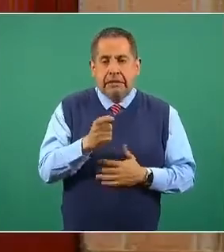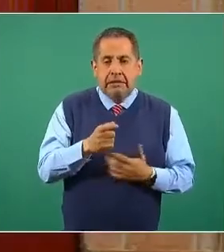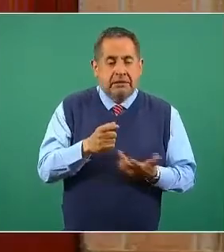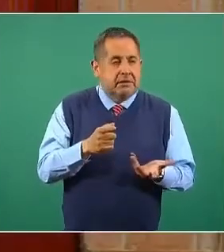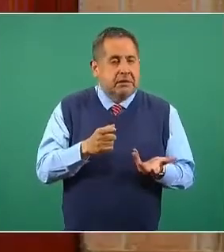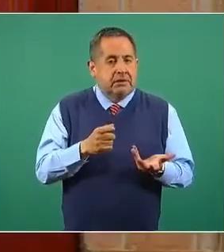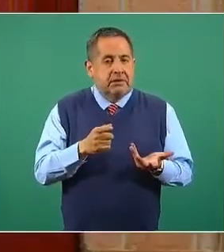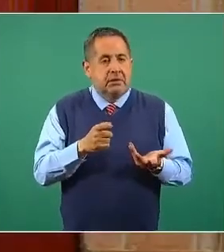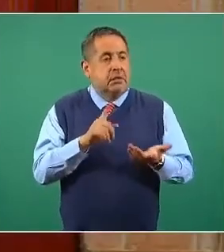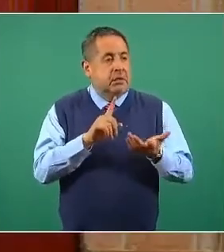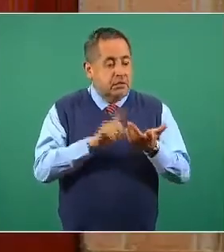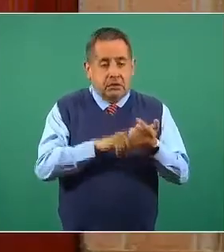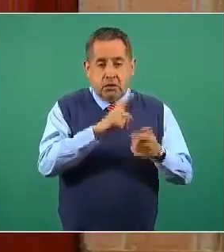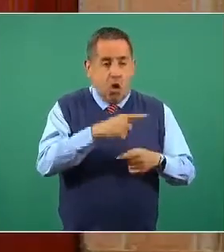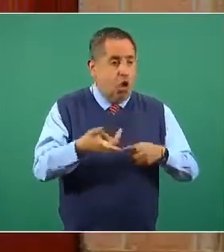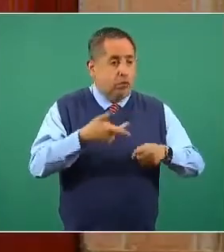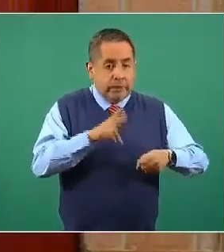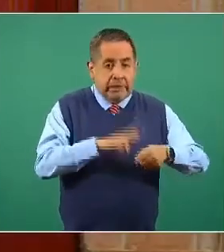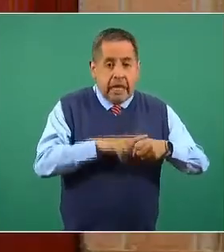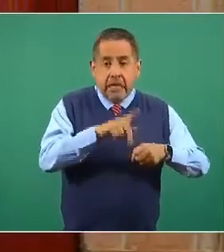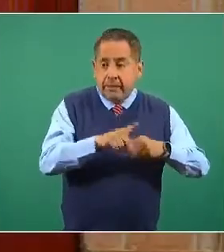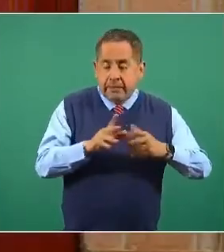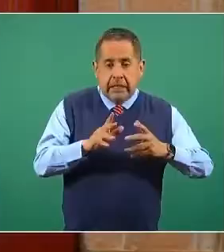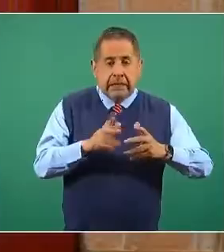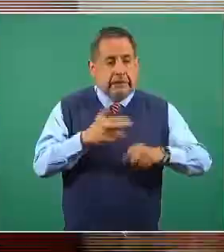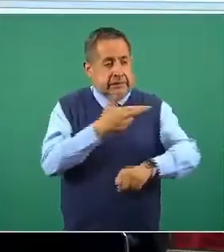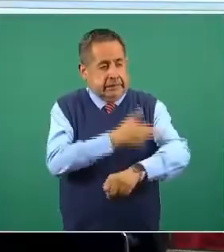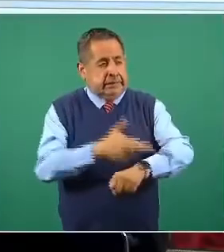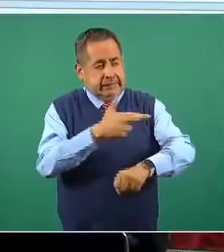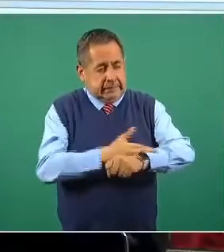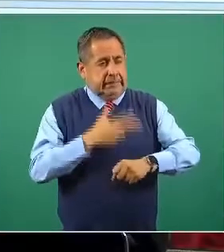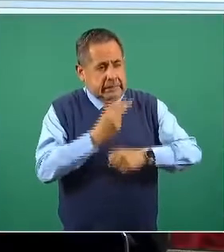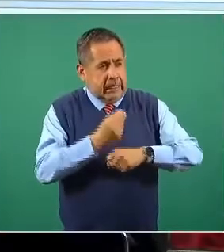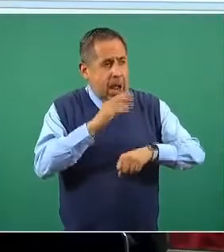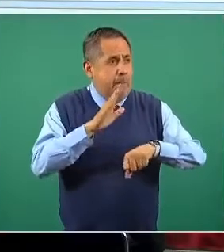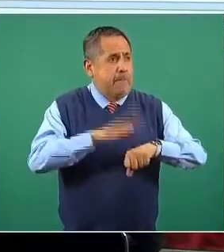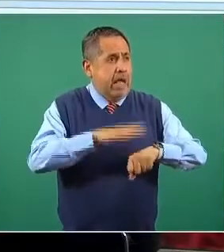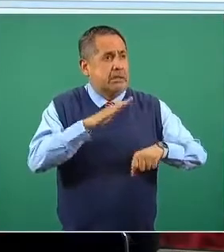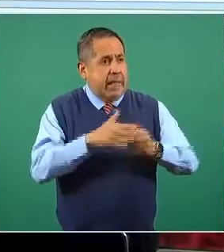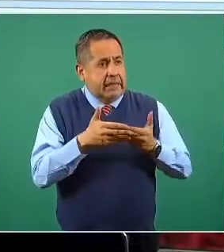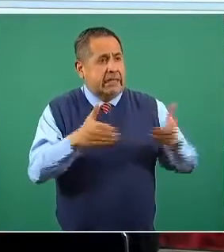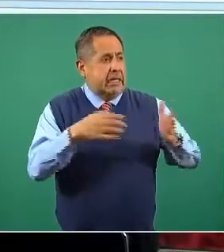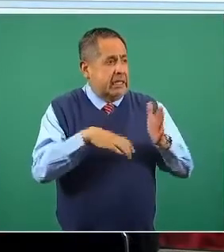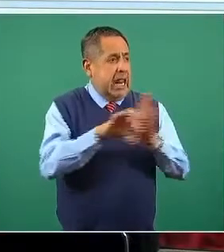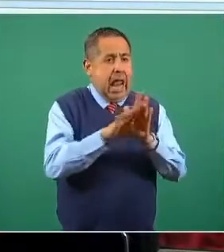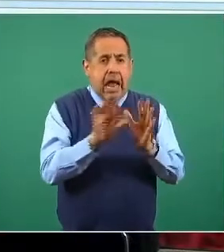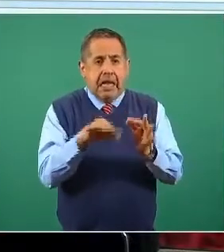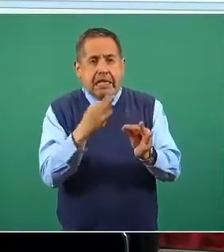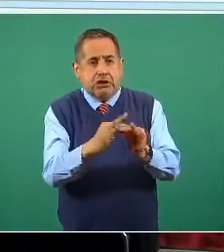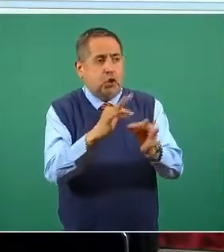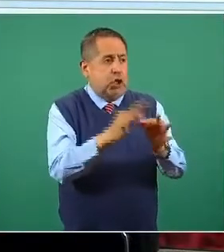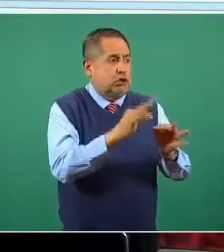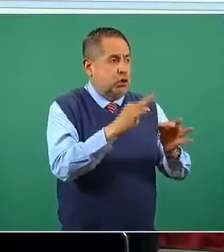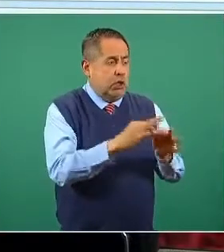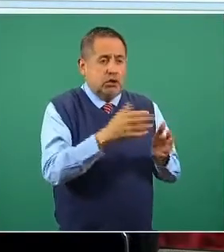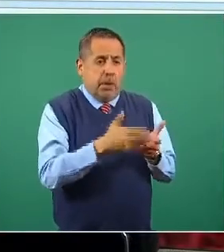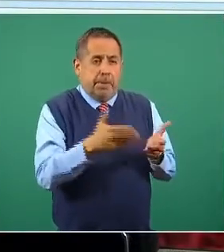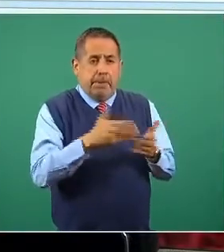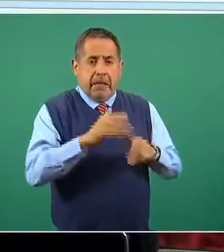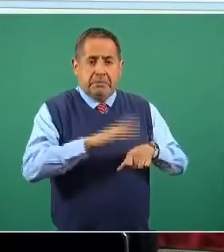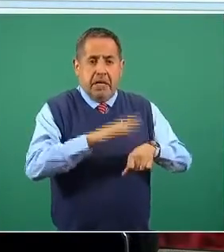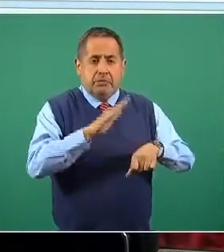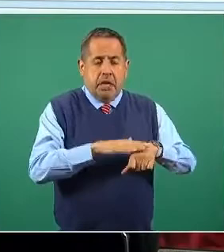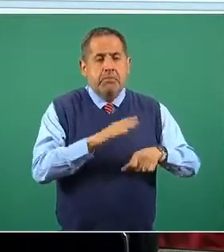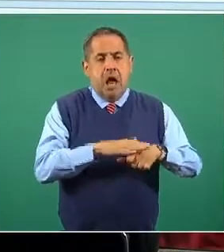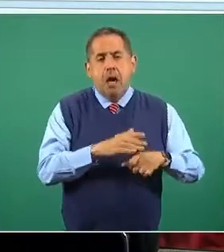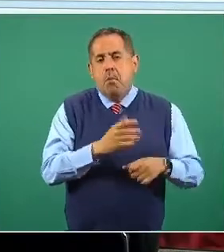infectadas y enfermas, sino porque los procesos de reconversión en su momento permiten también día con día poder estar